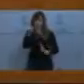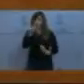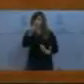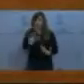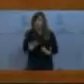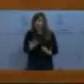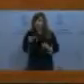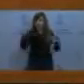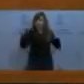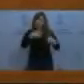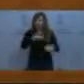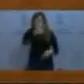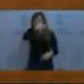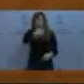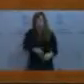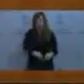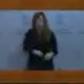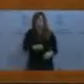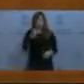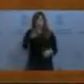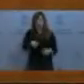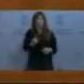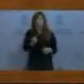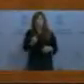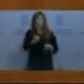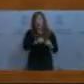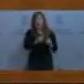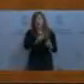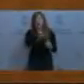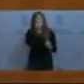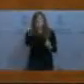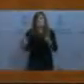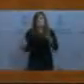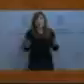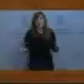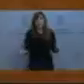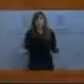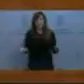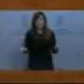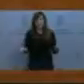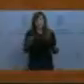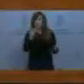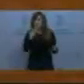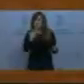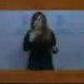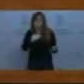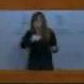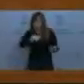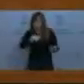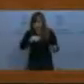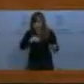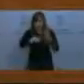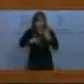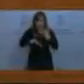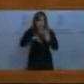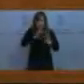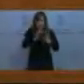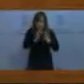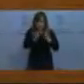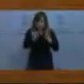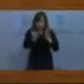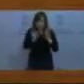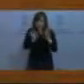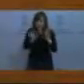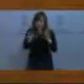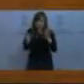atención es posible en la ventana de tiempo que antes le indiqué. Si no se puede acceder al tratamiento en esa ventana